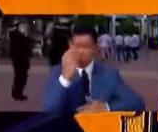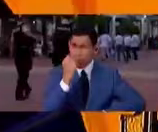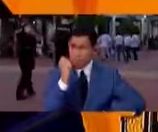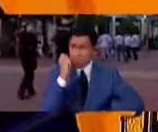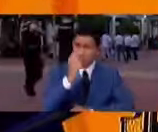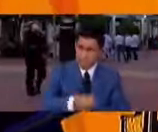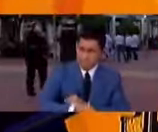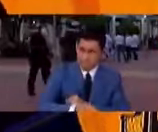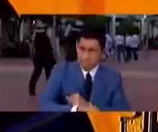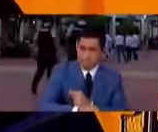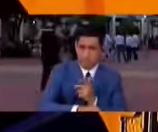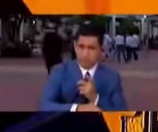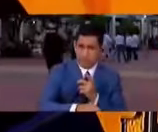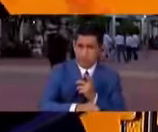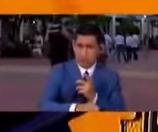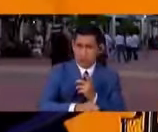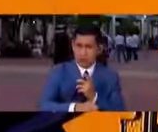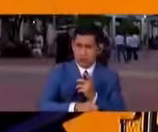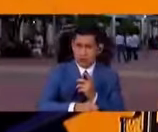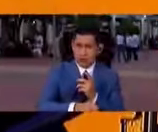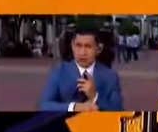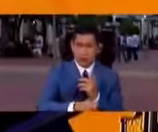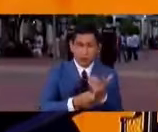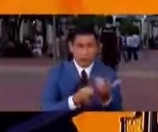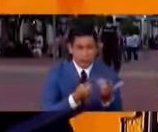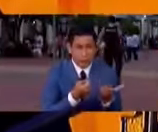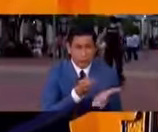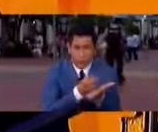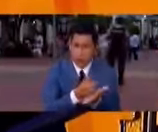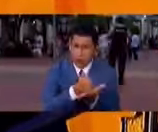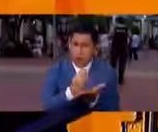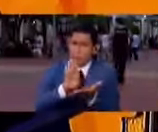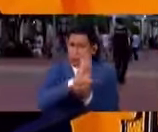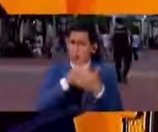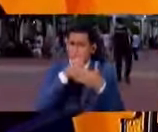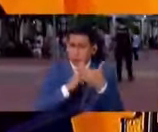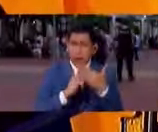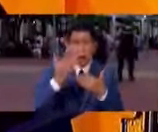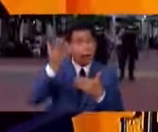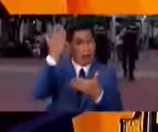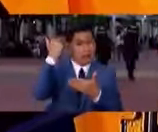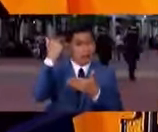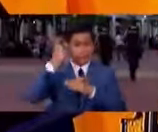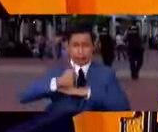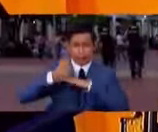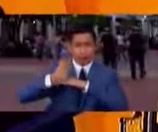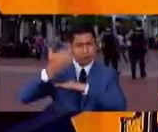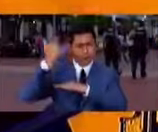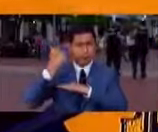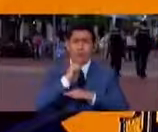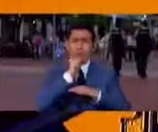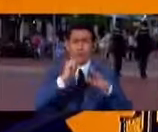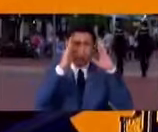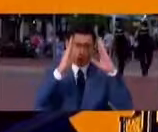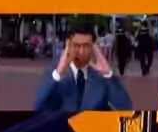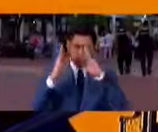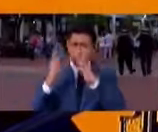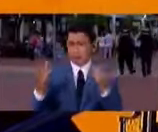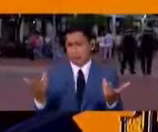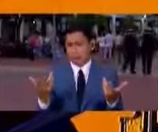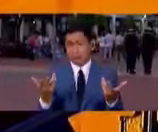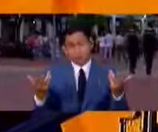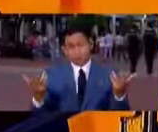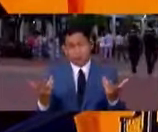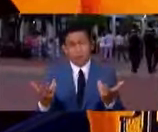invertir con equidad y priorizar donde nunca o desde hace mucho tiempo no ha llegado la obra. Queremos equidad. Pavimentación